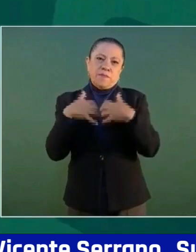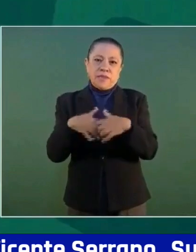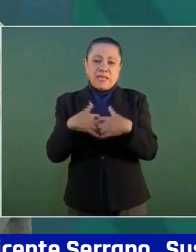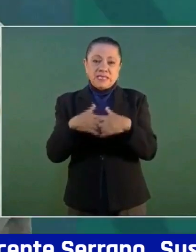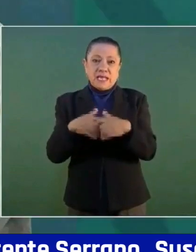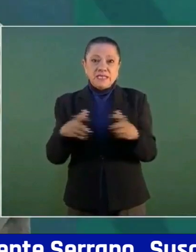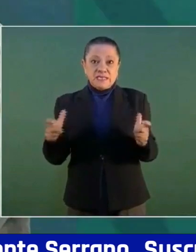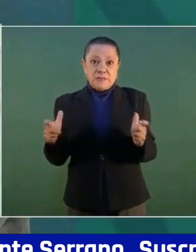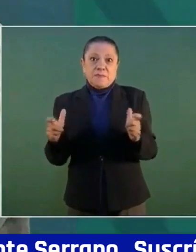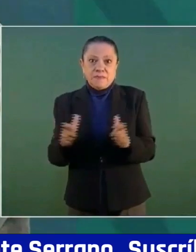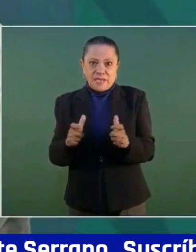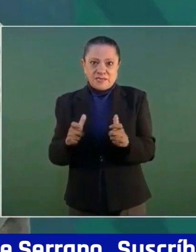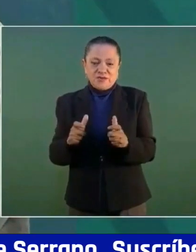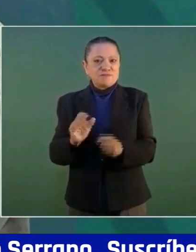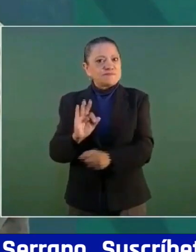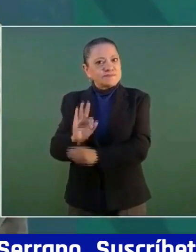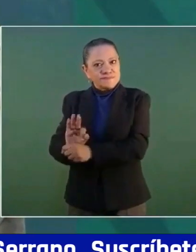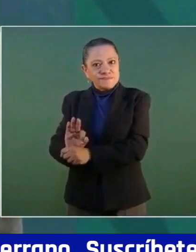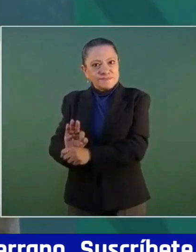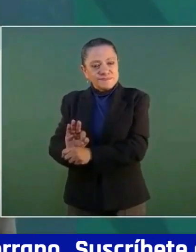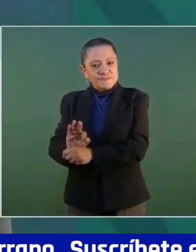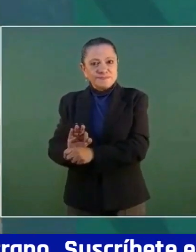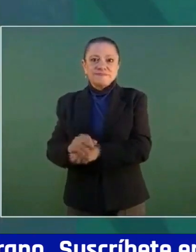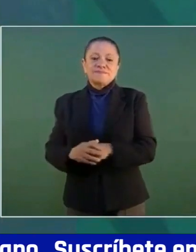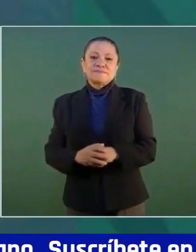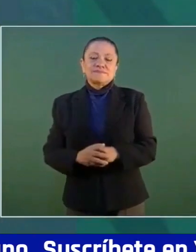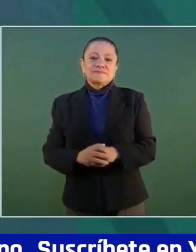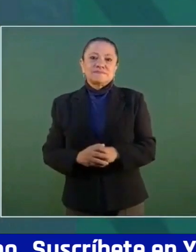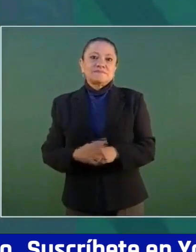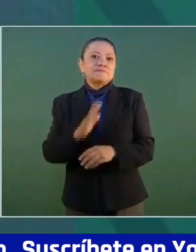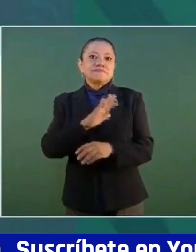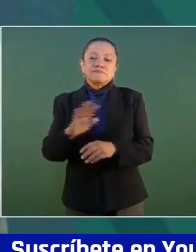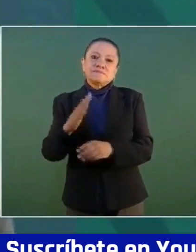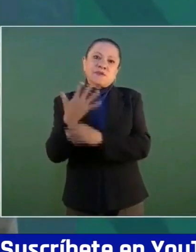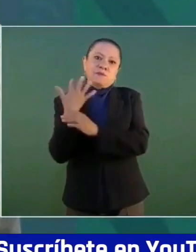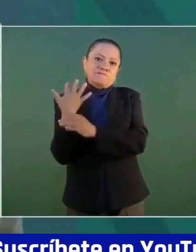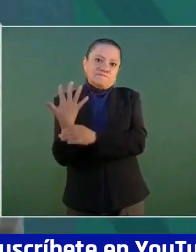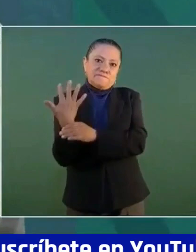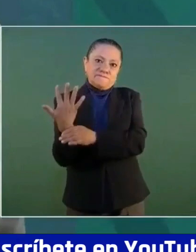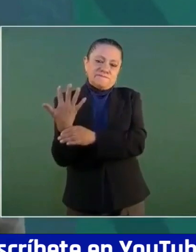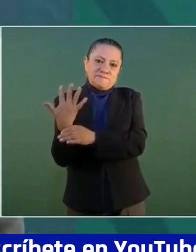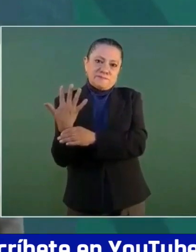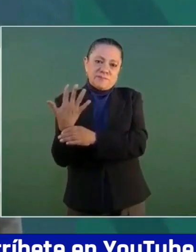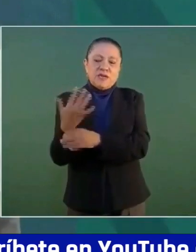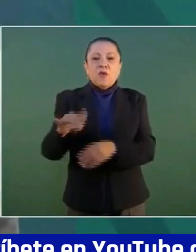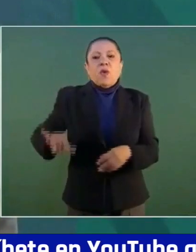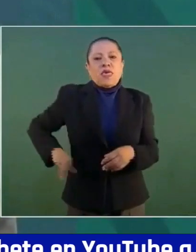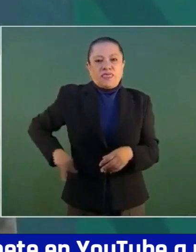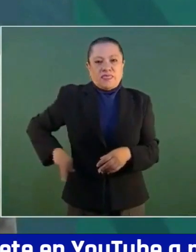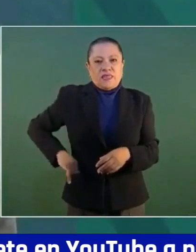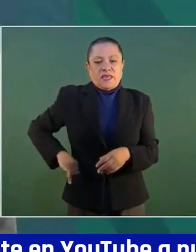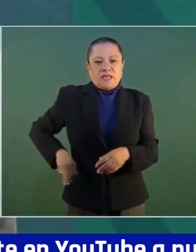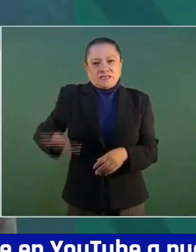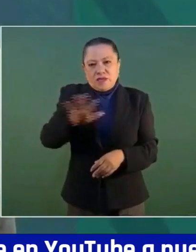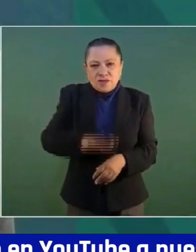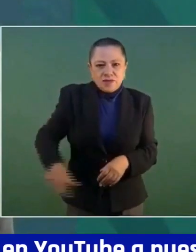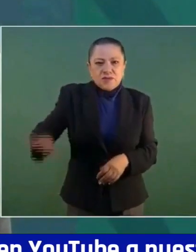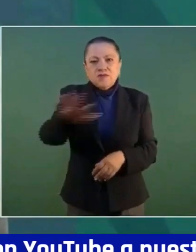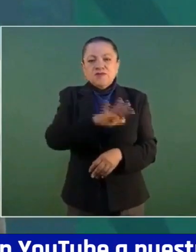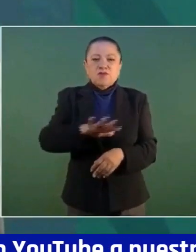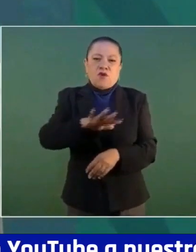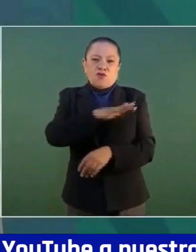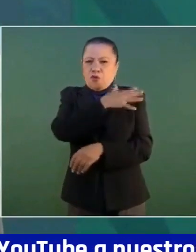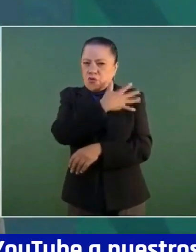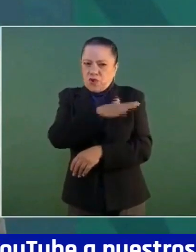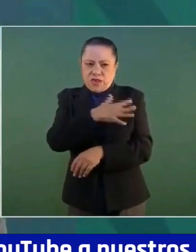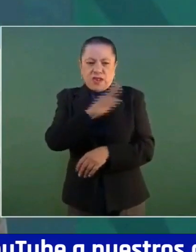empresas, y poner por delante el interés general, el